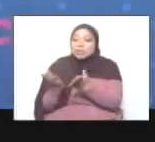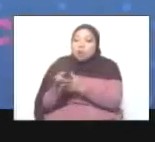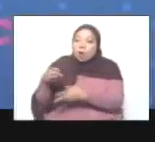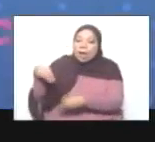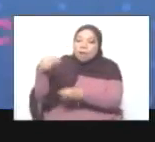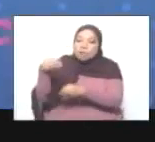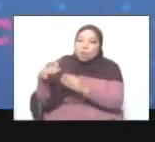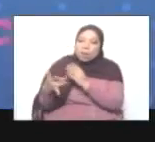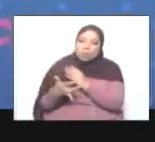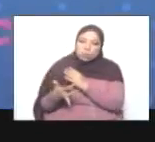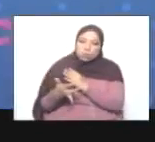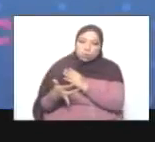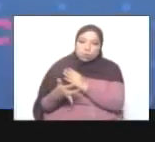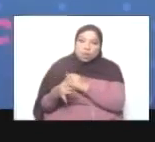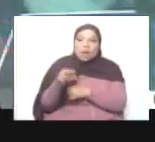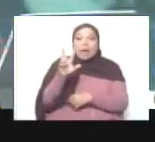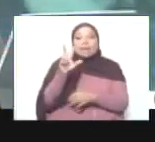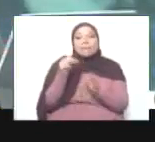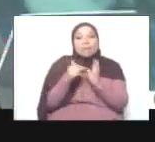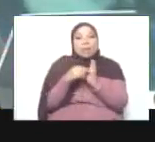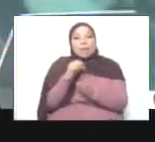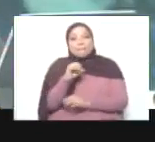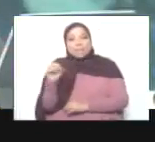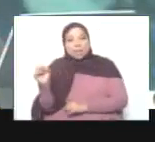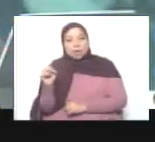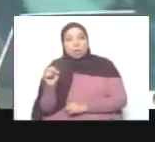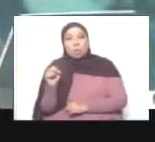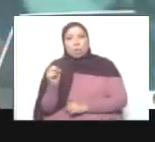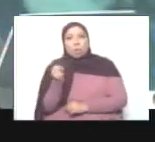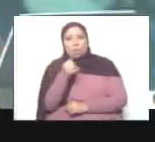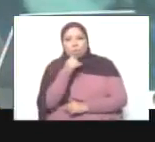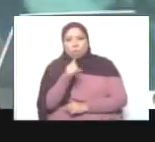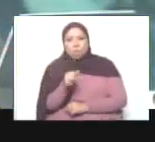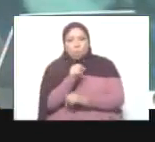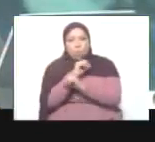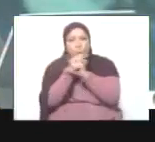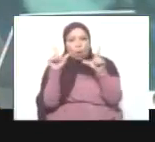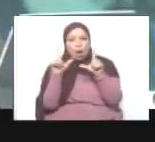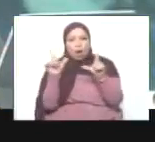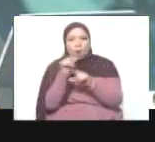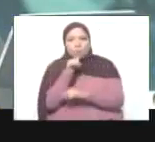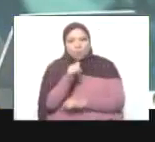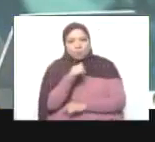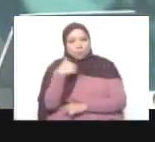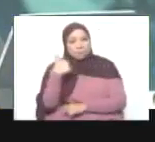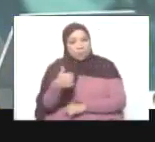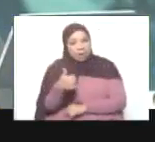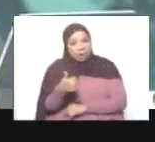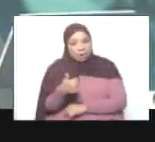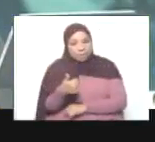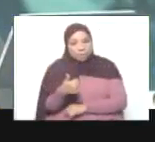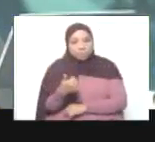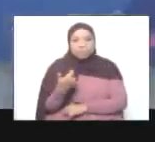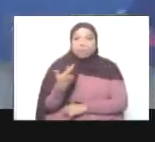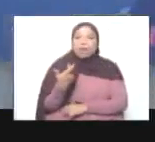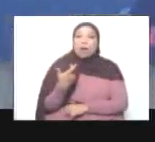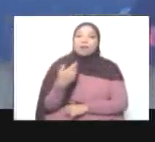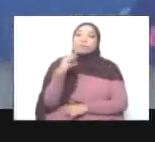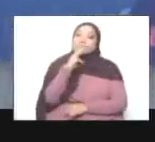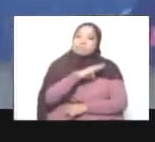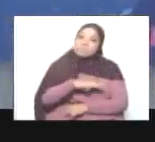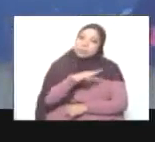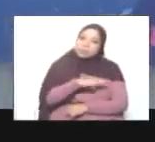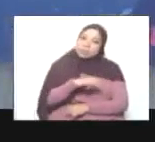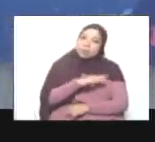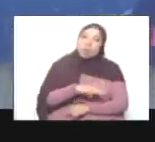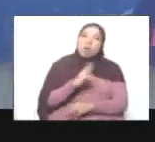en el programa 3.000 nacional. ¿3.000 núcleos? Sí. Qué 3.000 buena núcleos. Noticia. Vamos a irradiar a las escuelas, bases de misiones, por